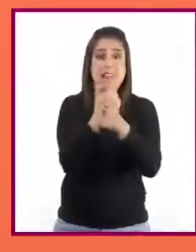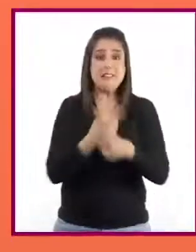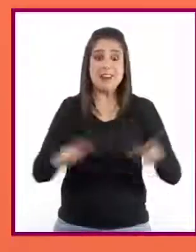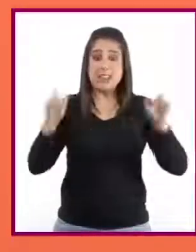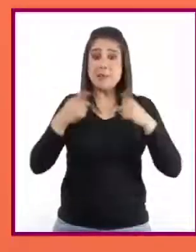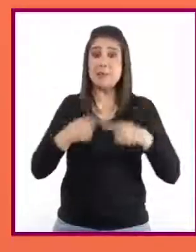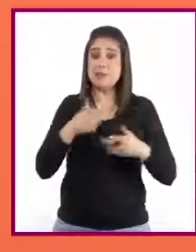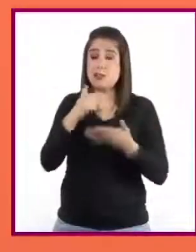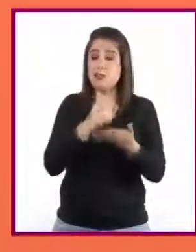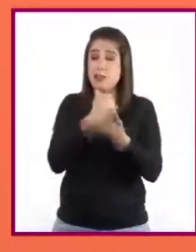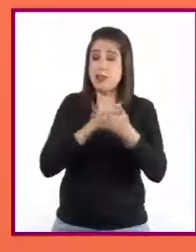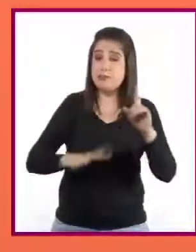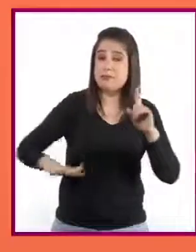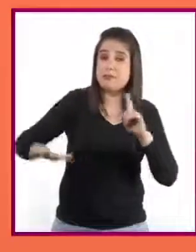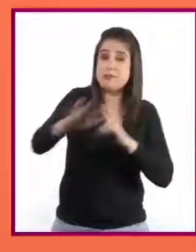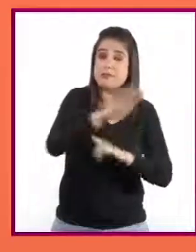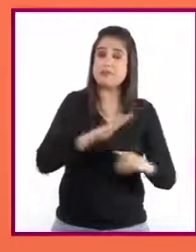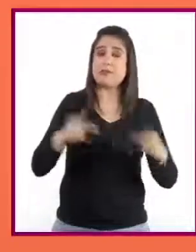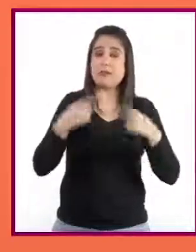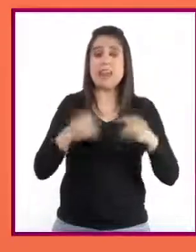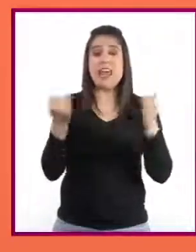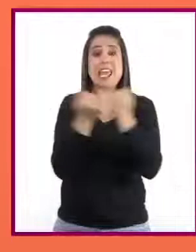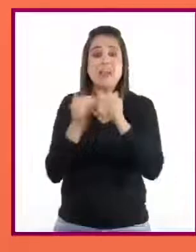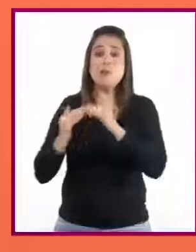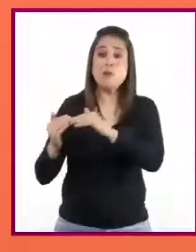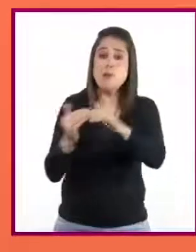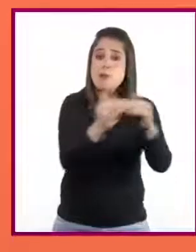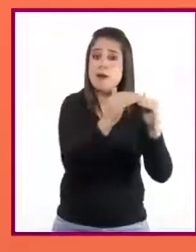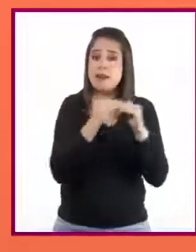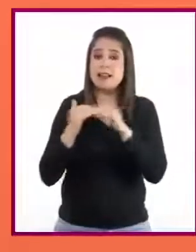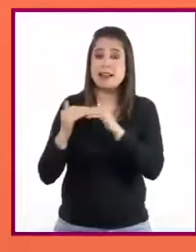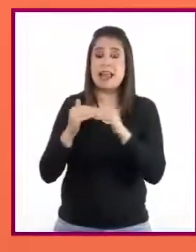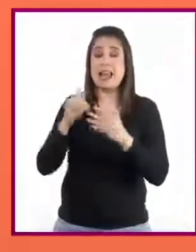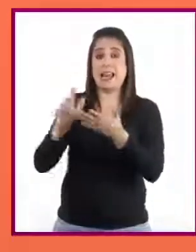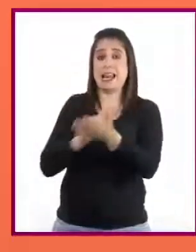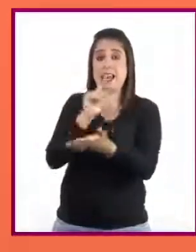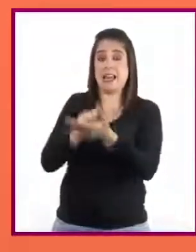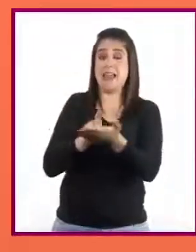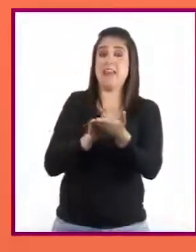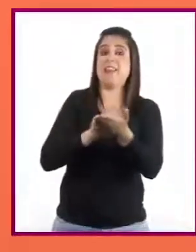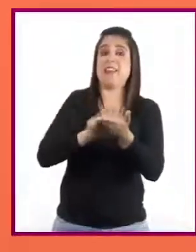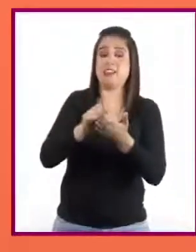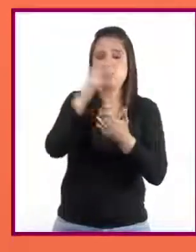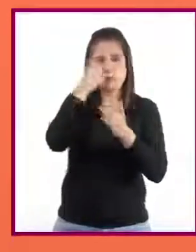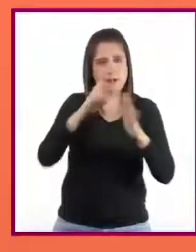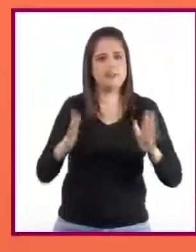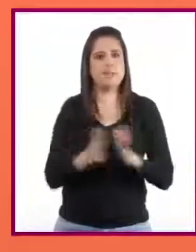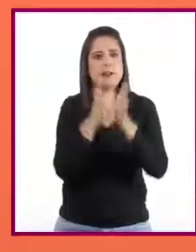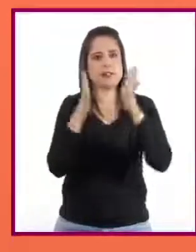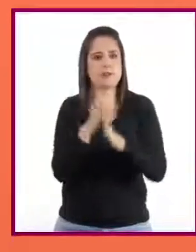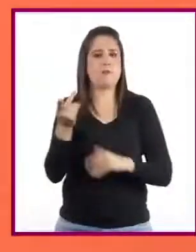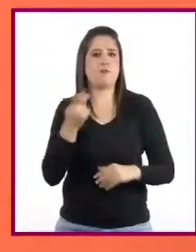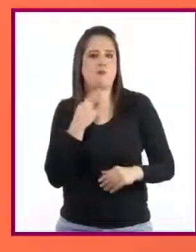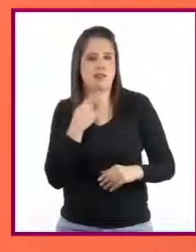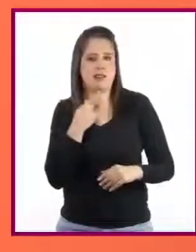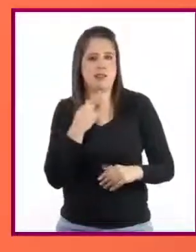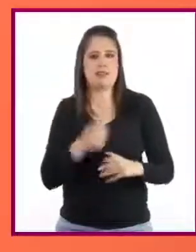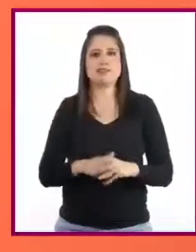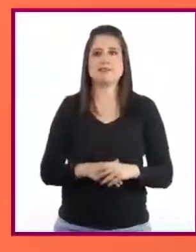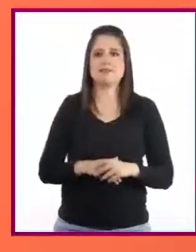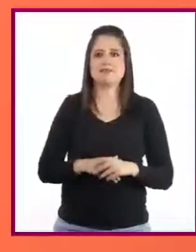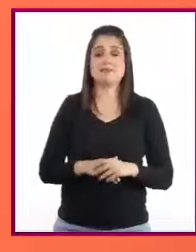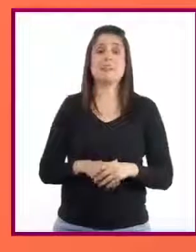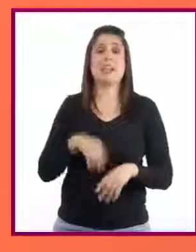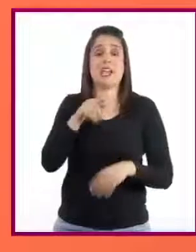todo, fundamentan la igualdad de todas las personas frente a la ley y su derecho a participar en la política.